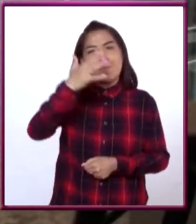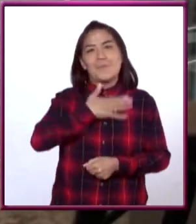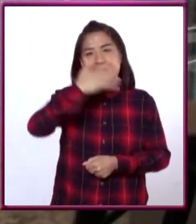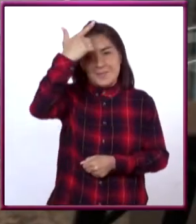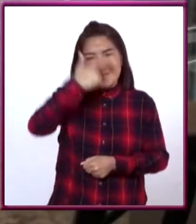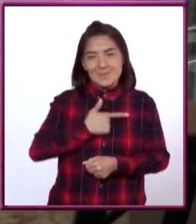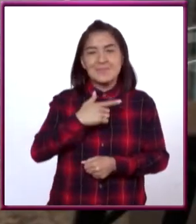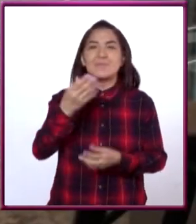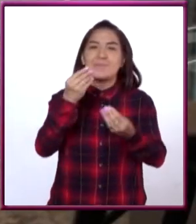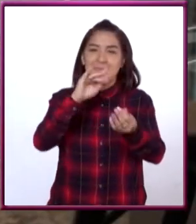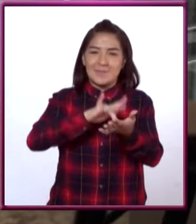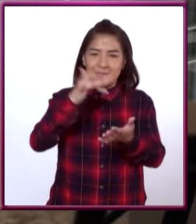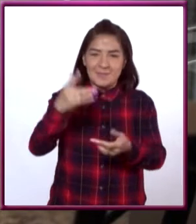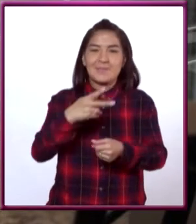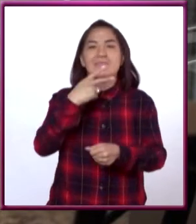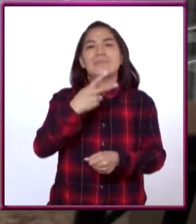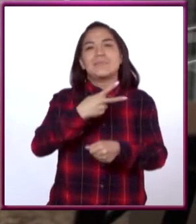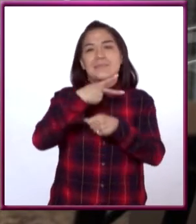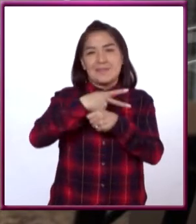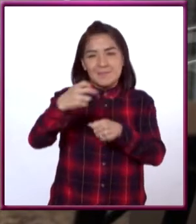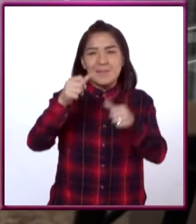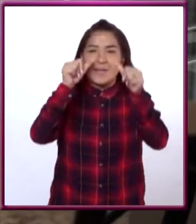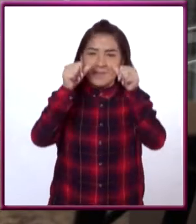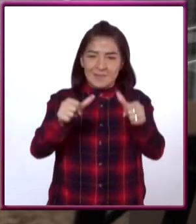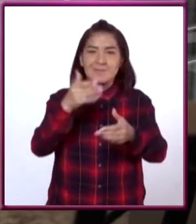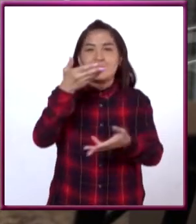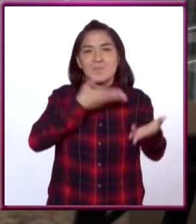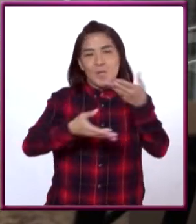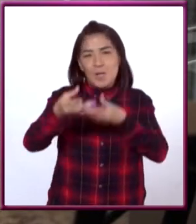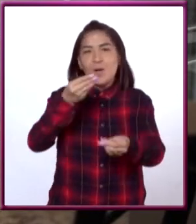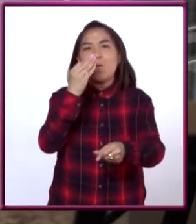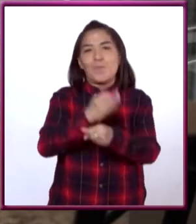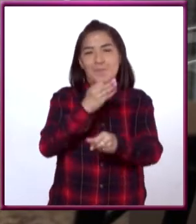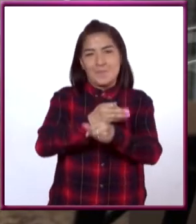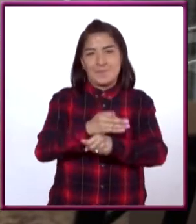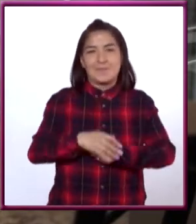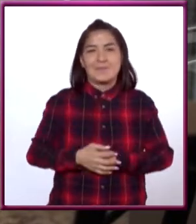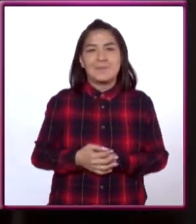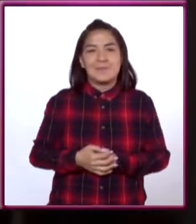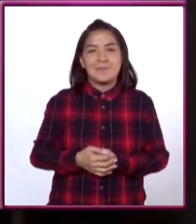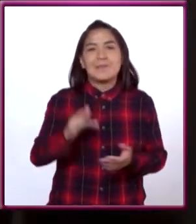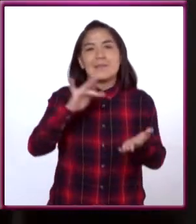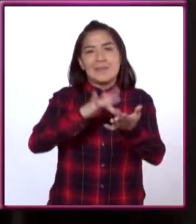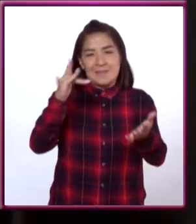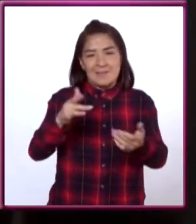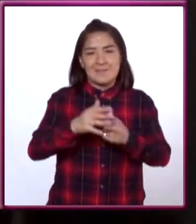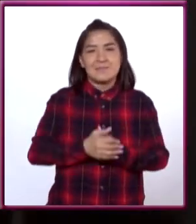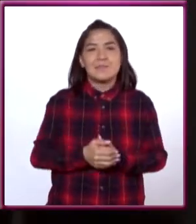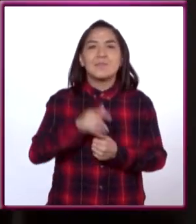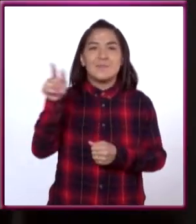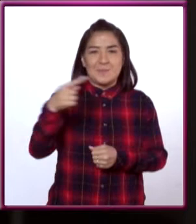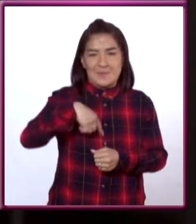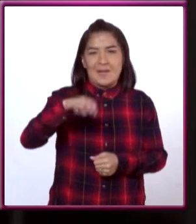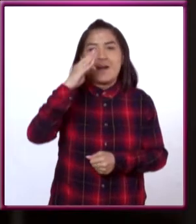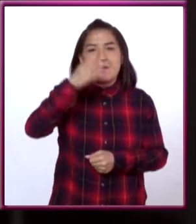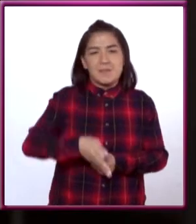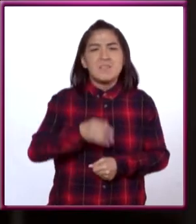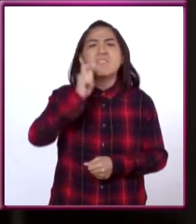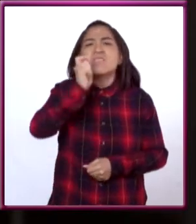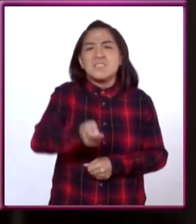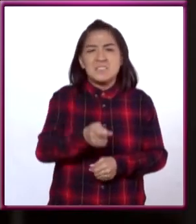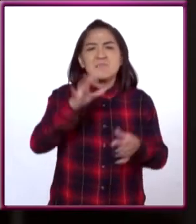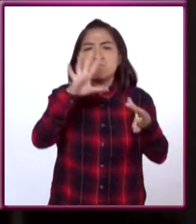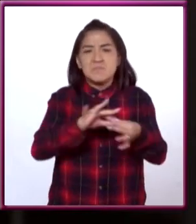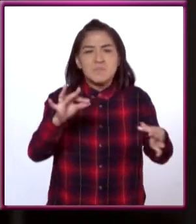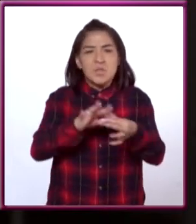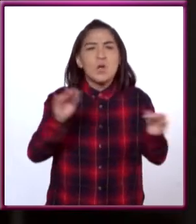noches, Itmara. Muchas gracias por la atención y por permitirme compartir con ustedes este espacio. Muchas gracias por aceptarla. ¿Nos podrías